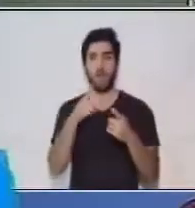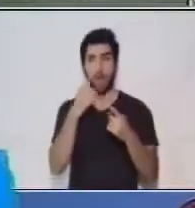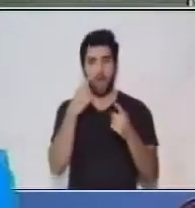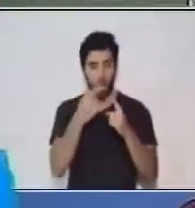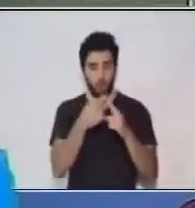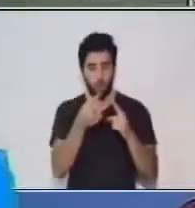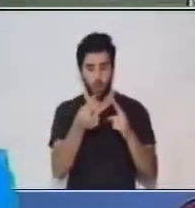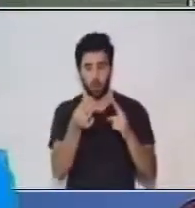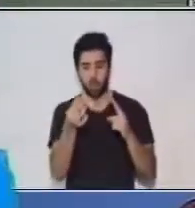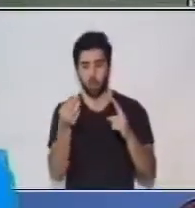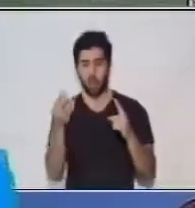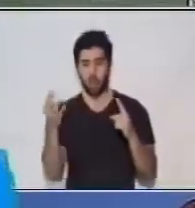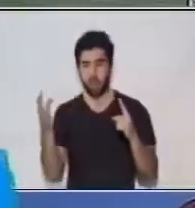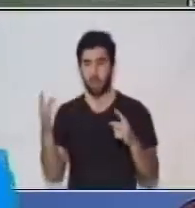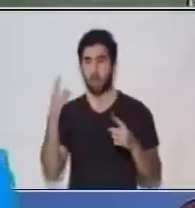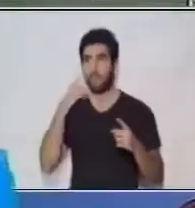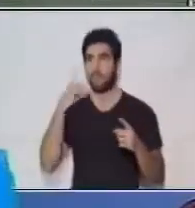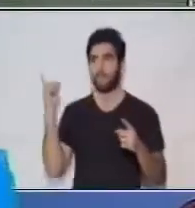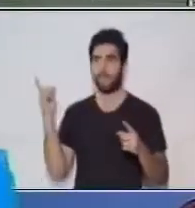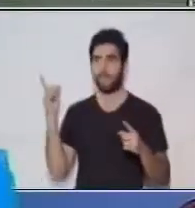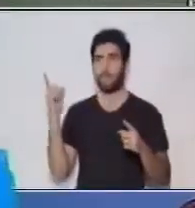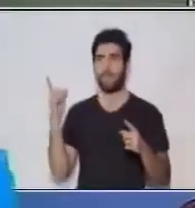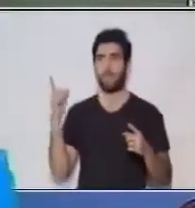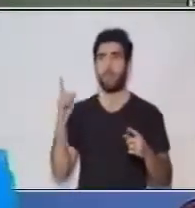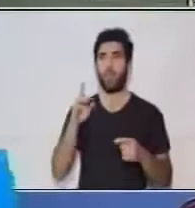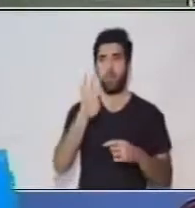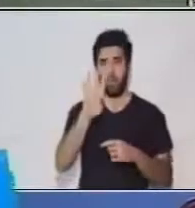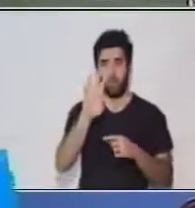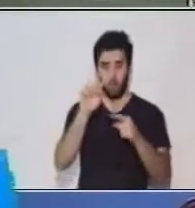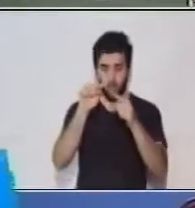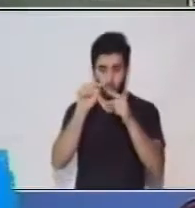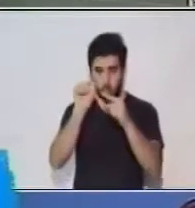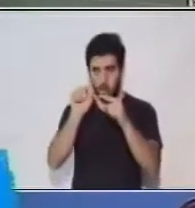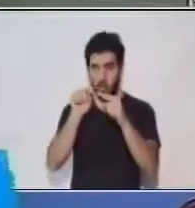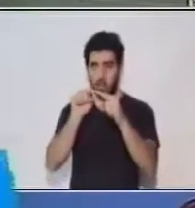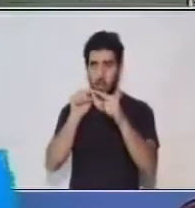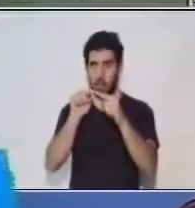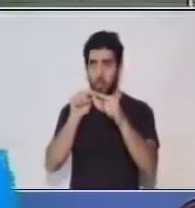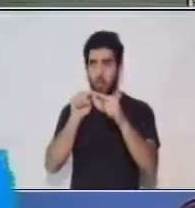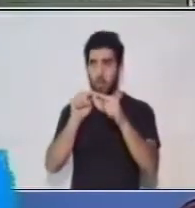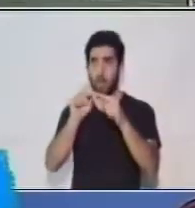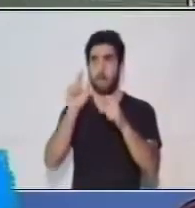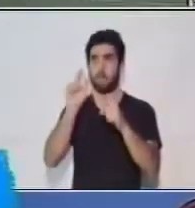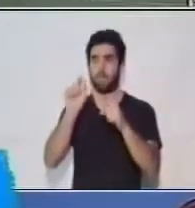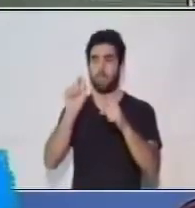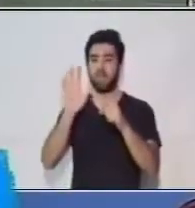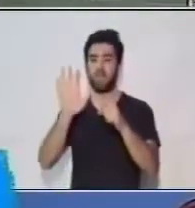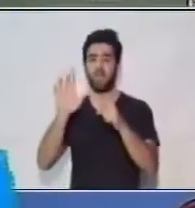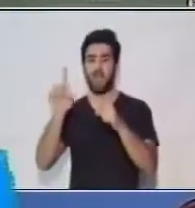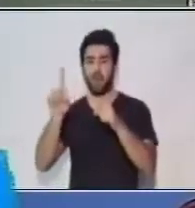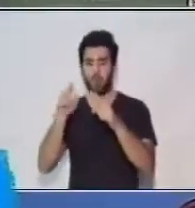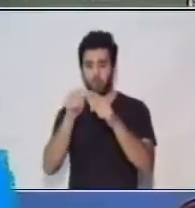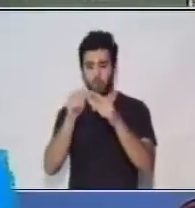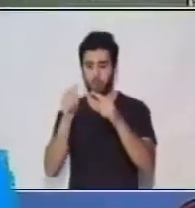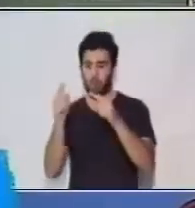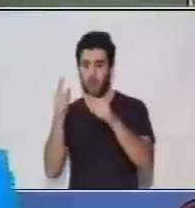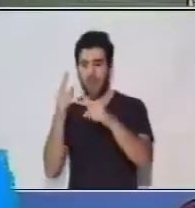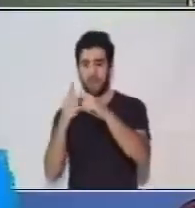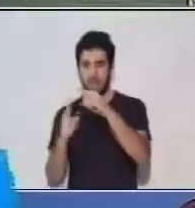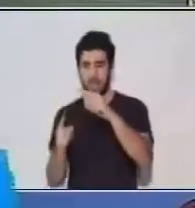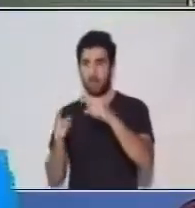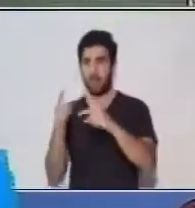3, 4 unidades, y como es .51 estaría a la mitad,